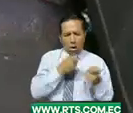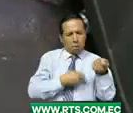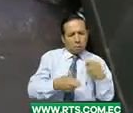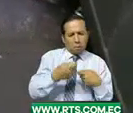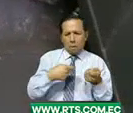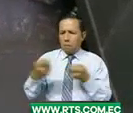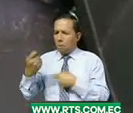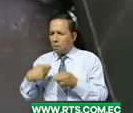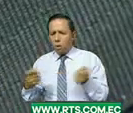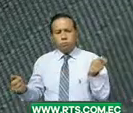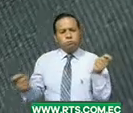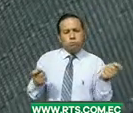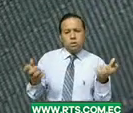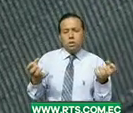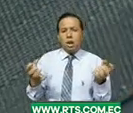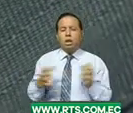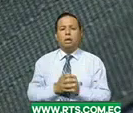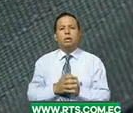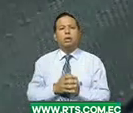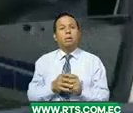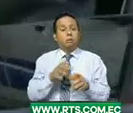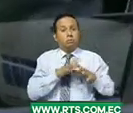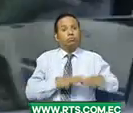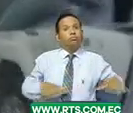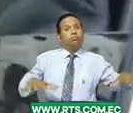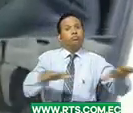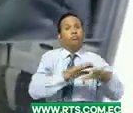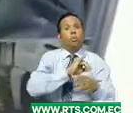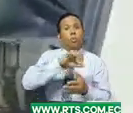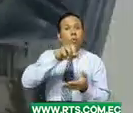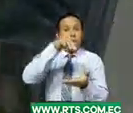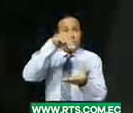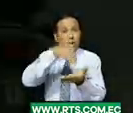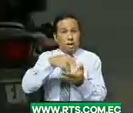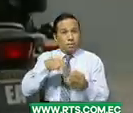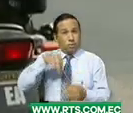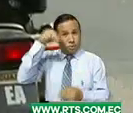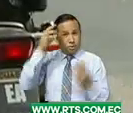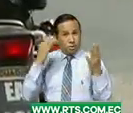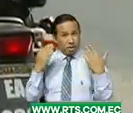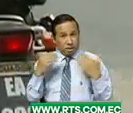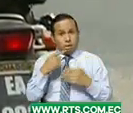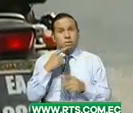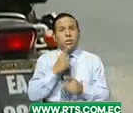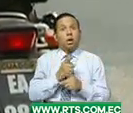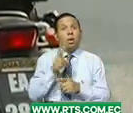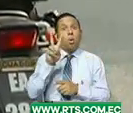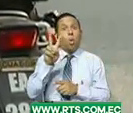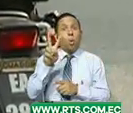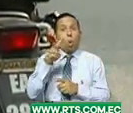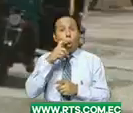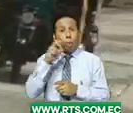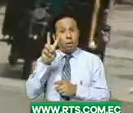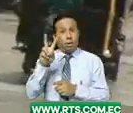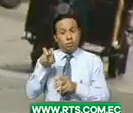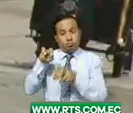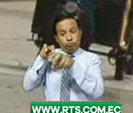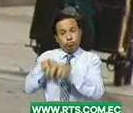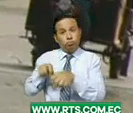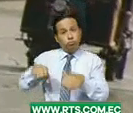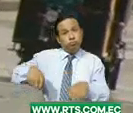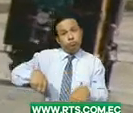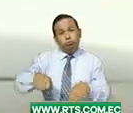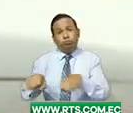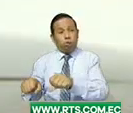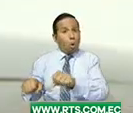El sonido de los disparos alarmaron a todos en la cooperativa Juan Montalvo, norte de Guayaquil. Y es que dos sujetos en una motocicleta intentaron